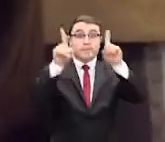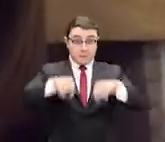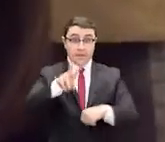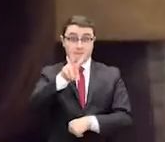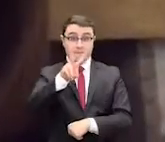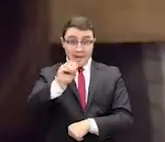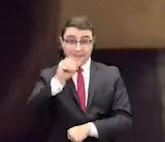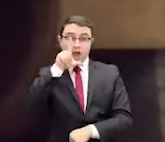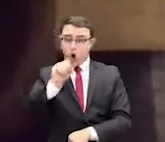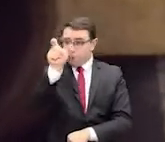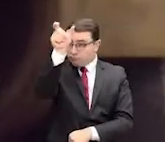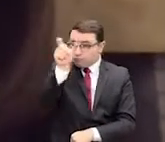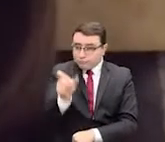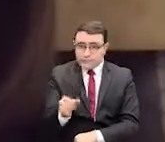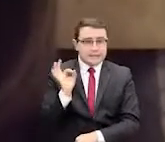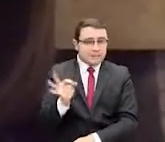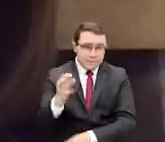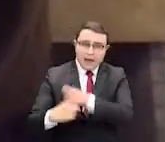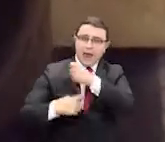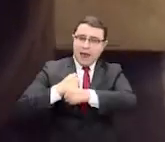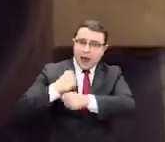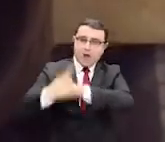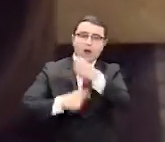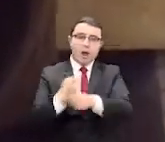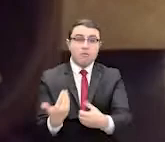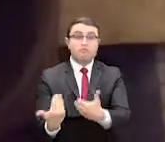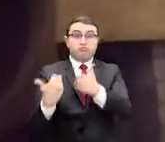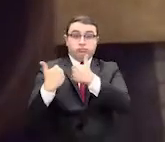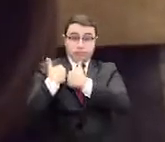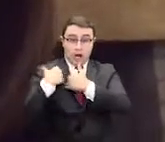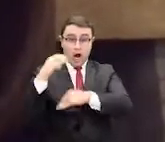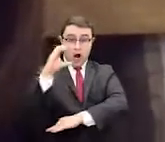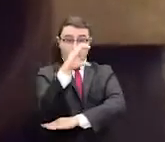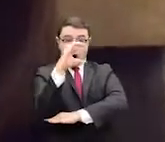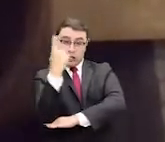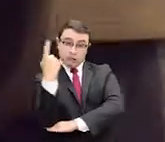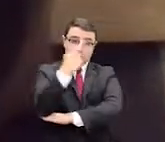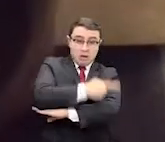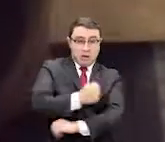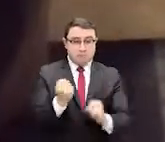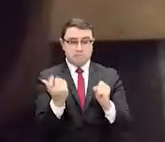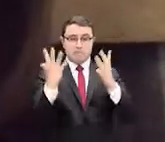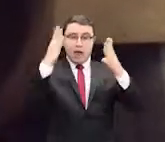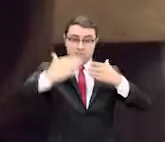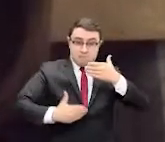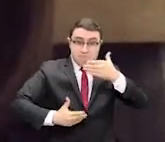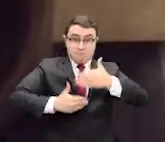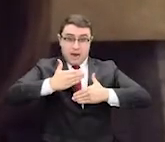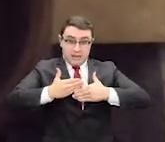la ceremonia protocolaria de instalación de las sesiones ordinarias del Congreso.